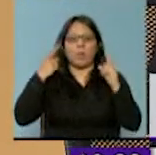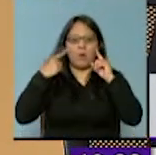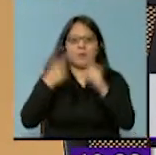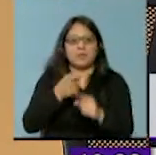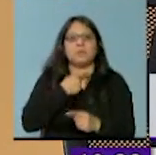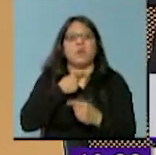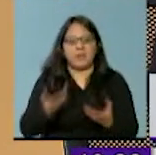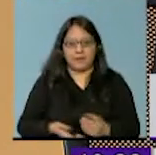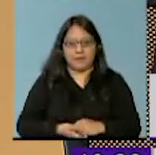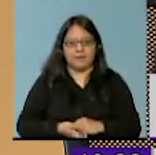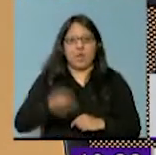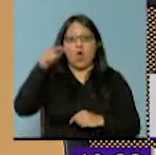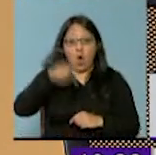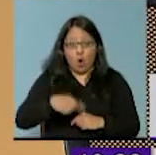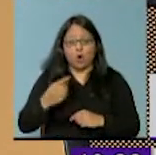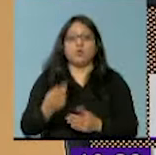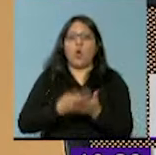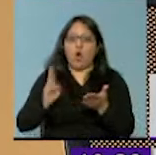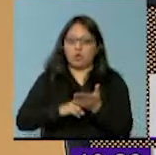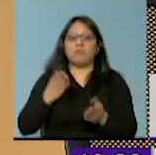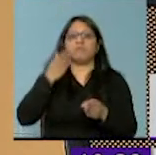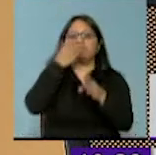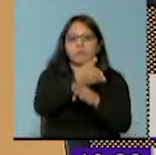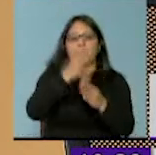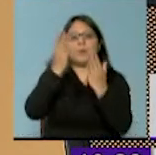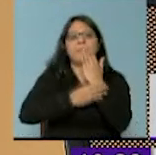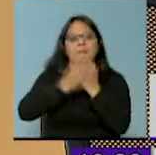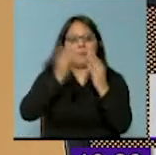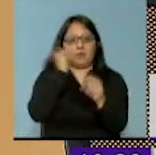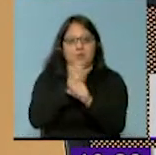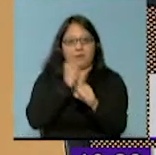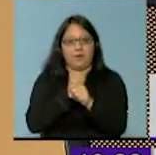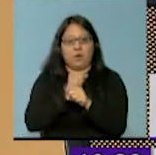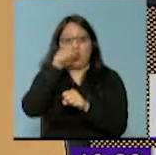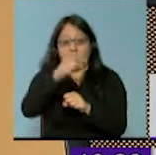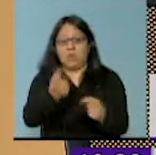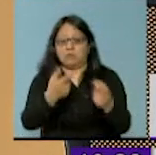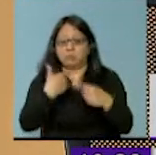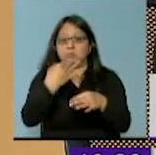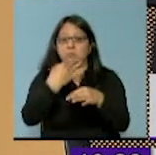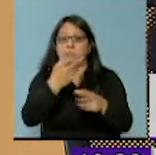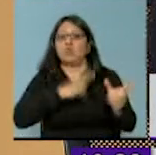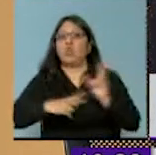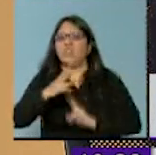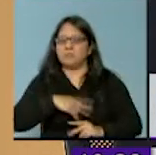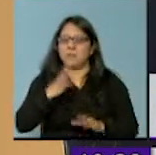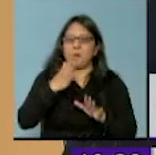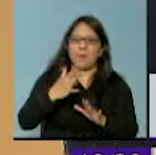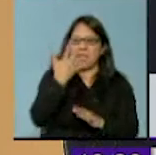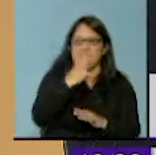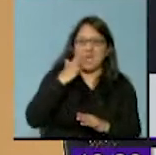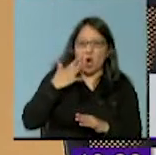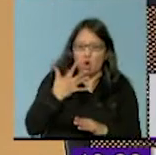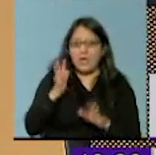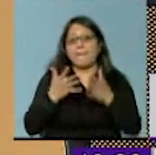Ministerio de Trabajo, porque en la declaración hecha el 11 de julio, el ministro nos indicó que en 15 días ya iban a estar el resultado de las primeras personas